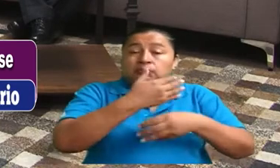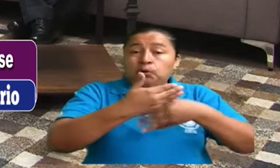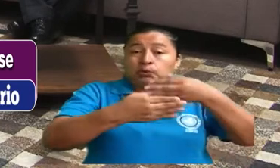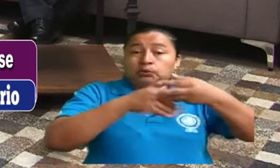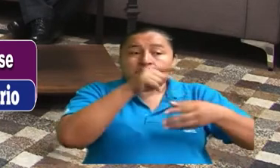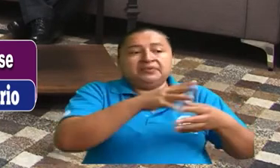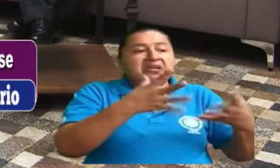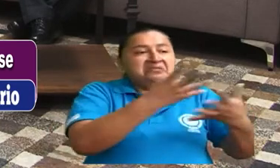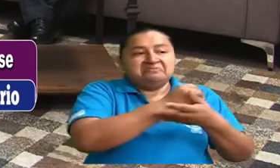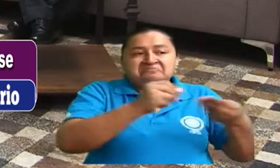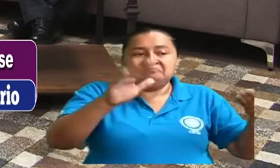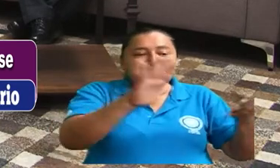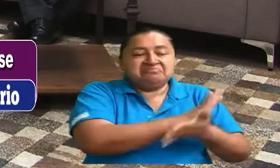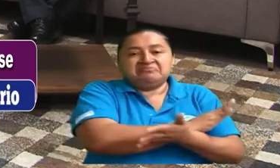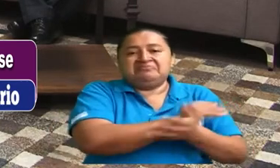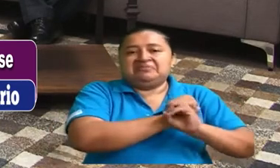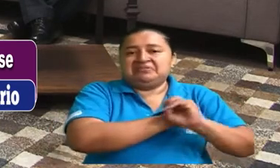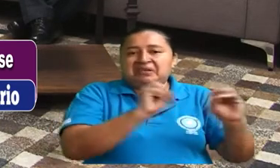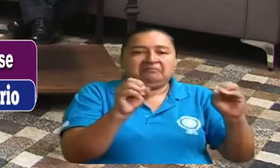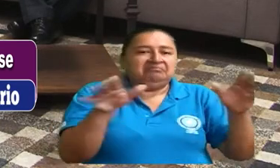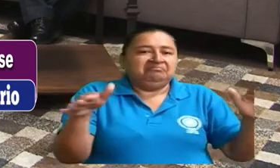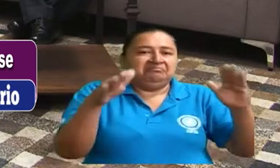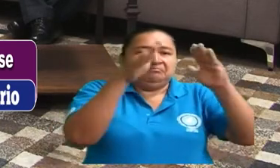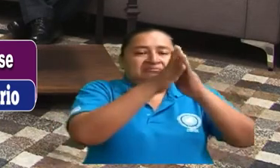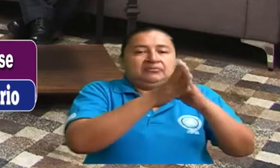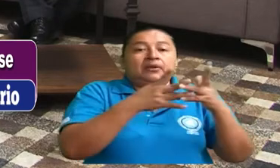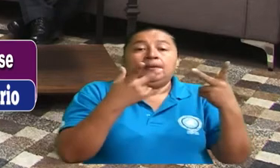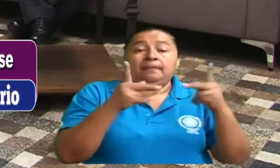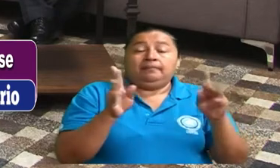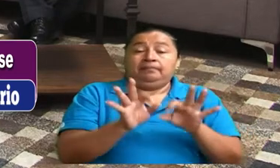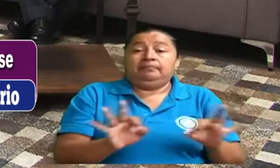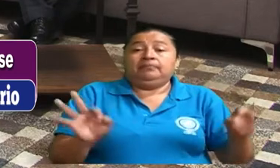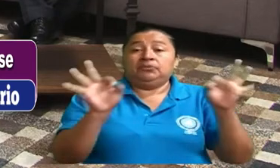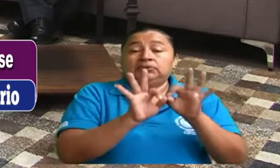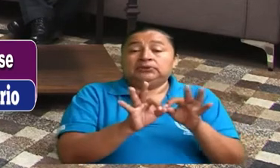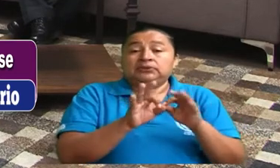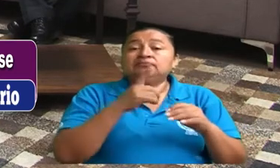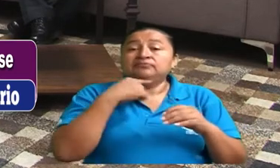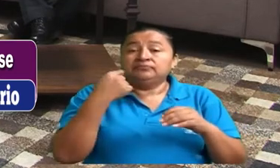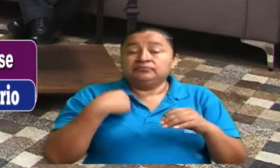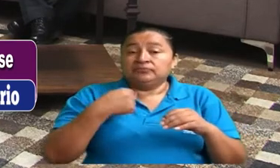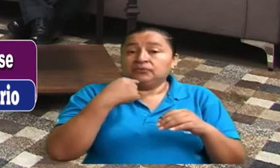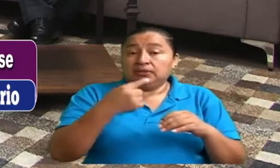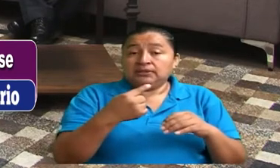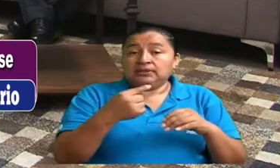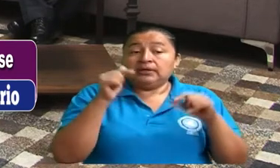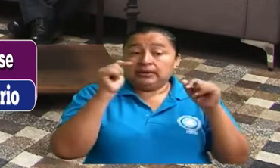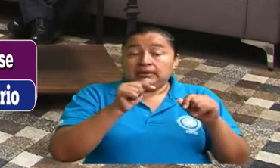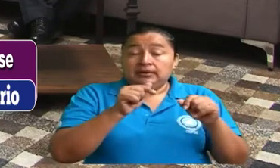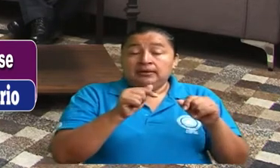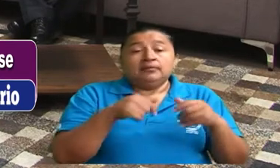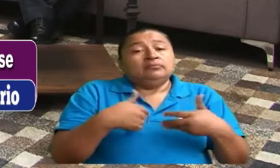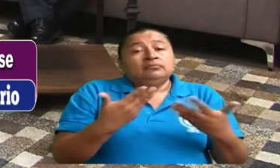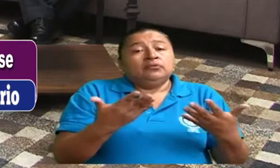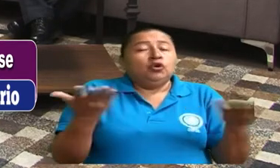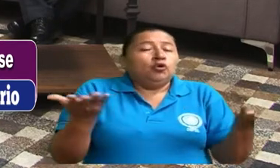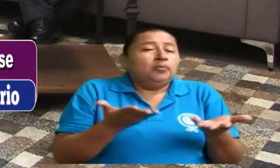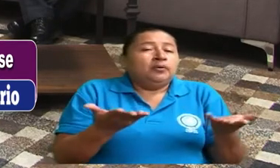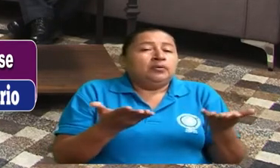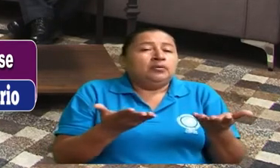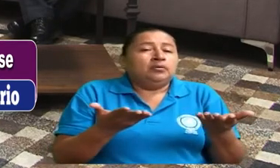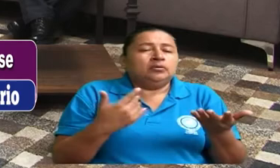el cerro. Pero es muy importante, ¿verdad?, lo que tú destacas de que